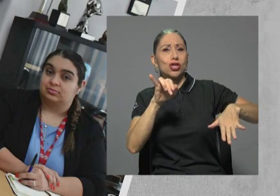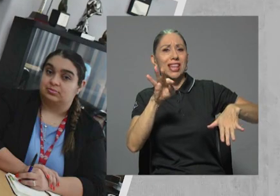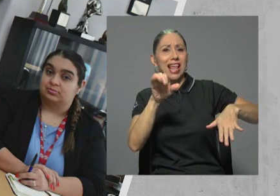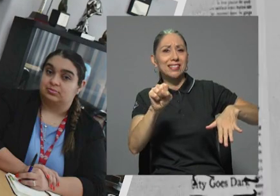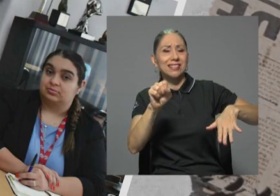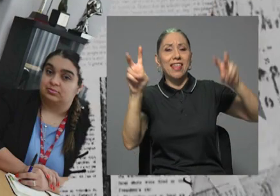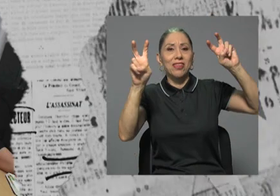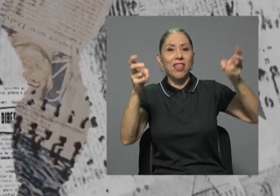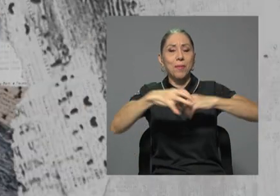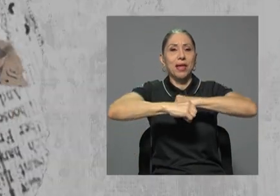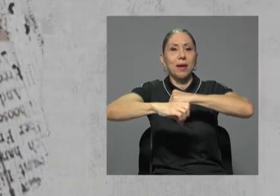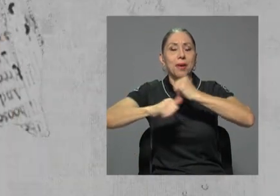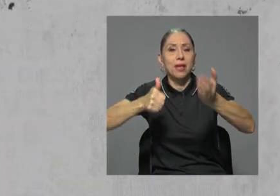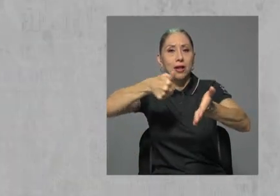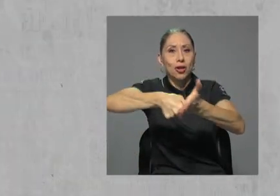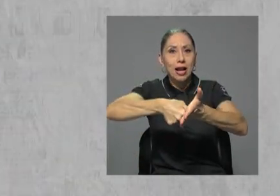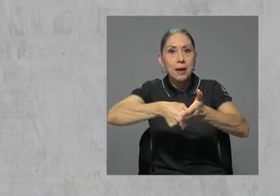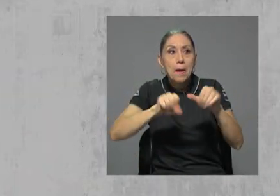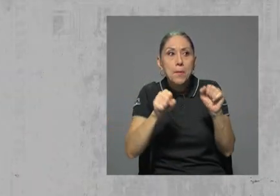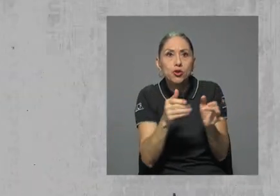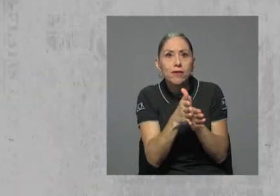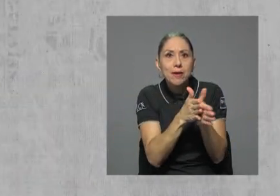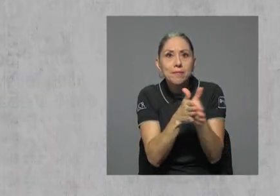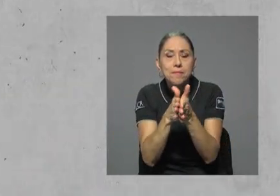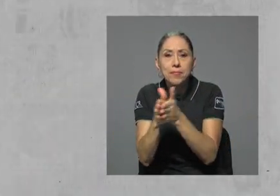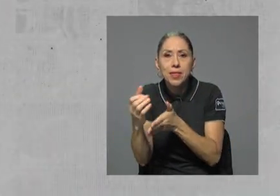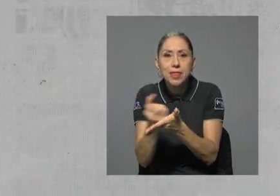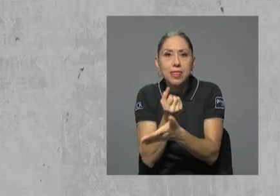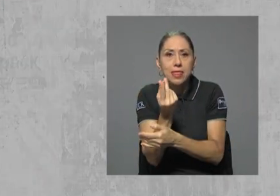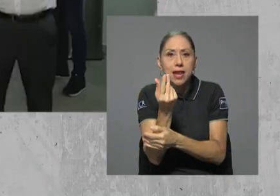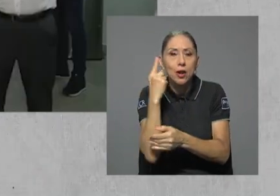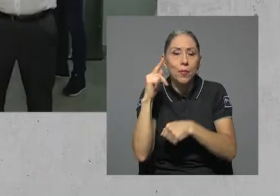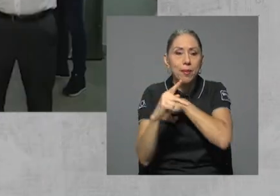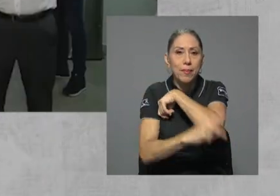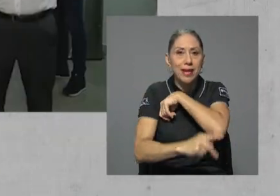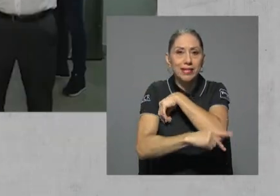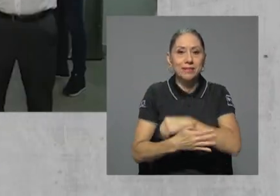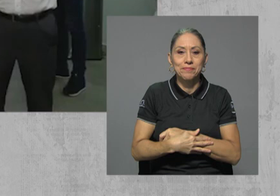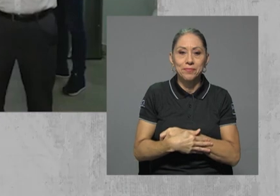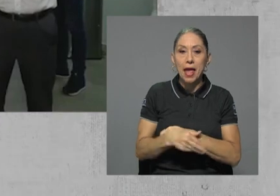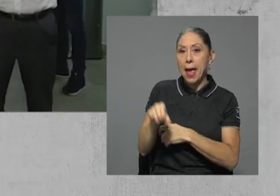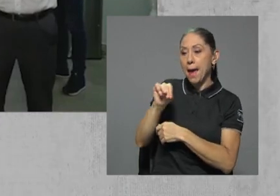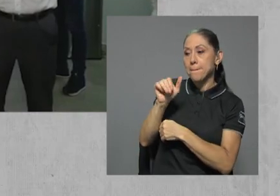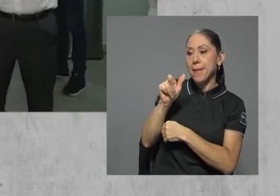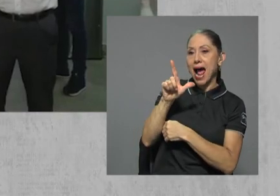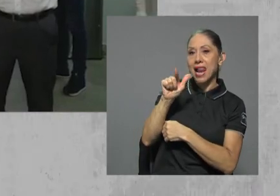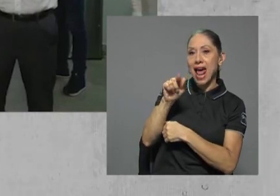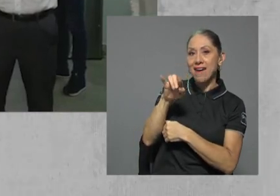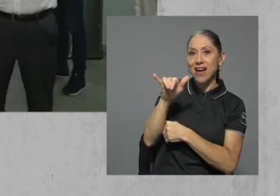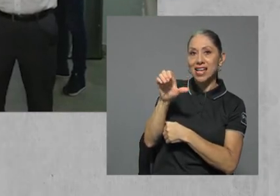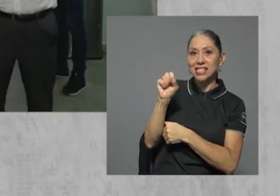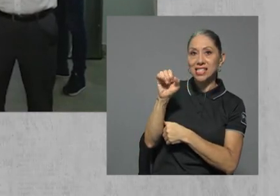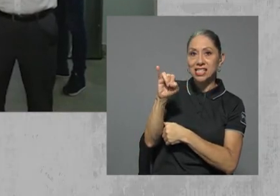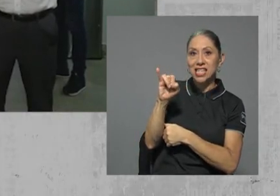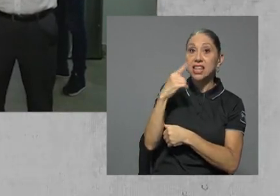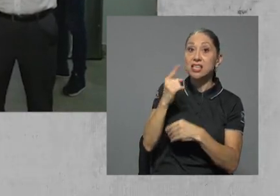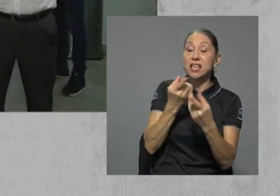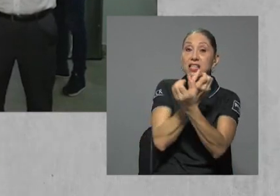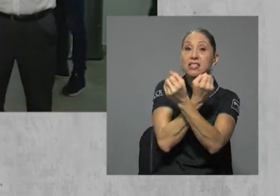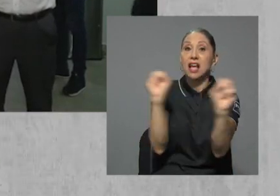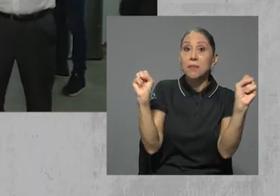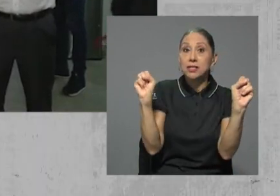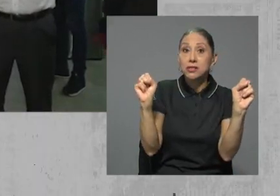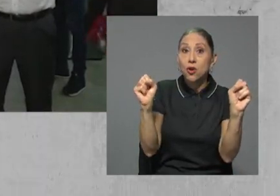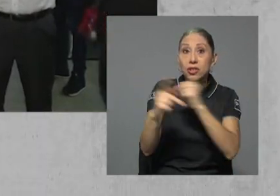y una posible mina de dinero para el país para la base aseguro que la salvación del país está en crucitas de cutris